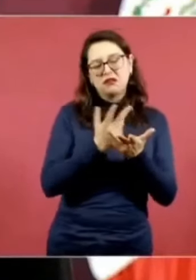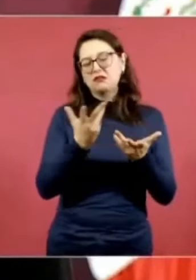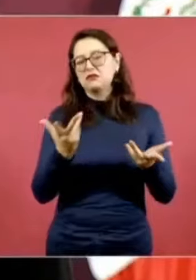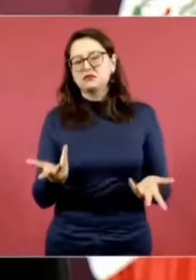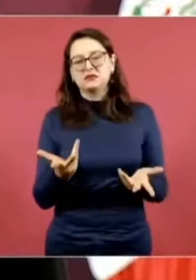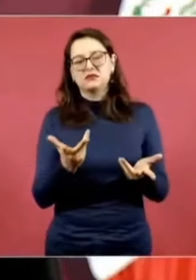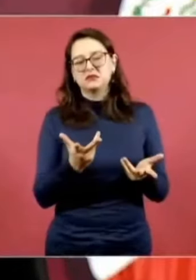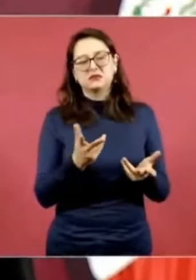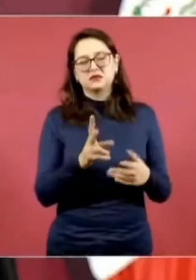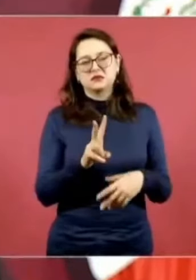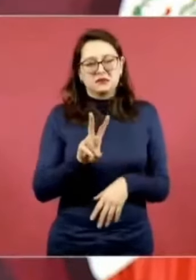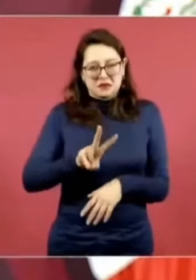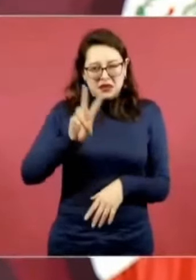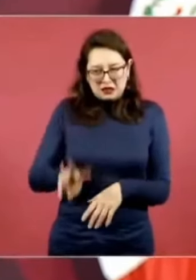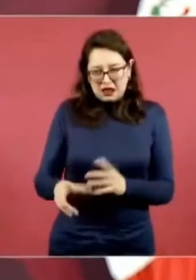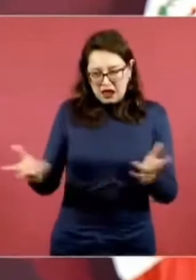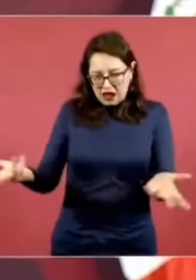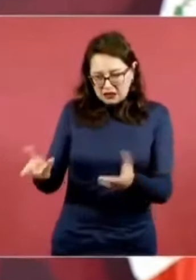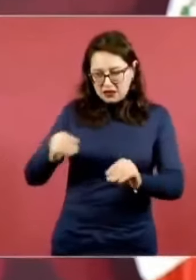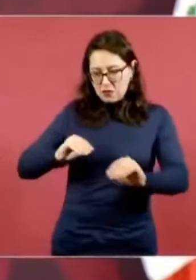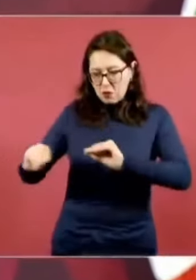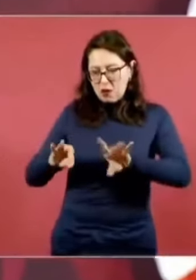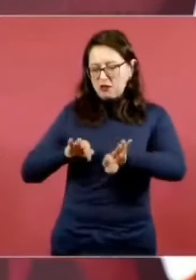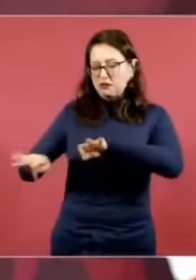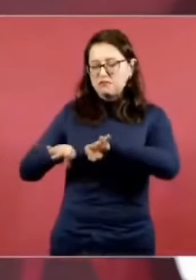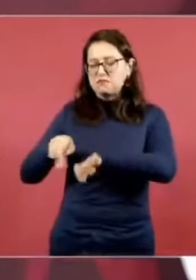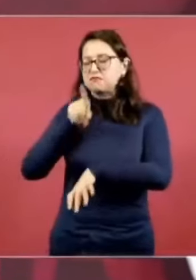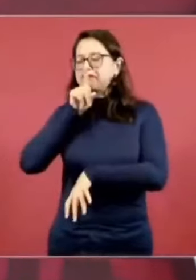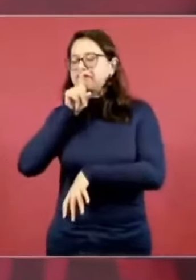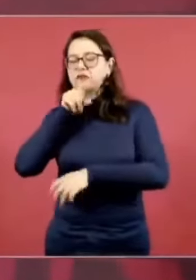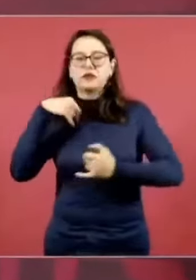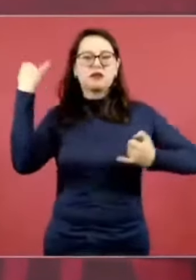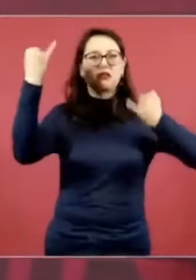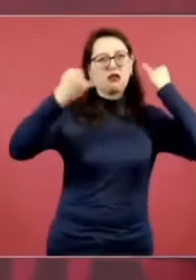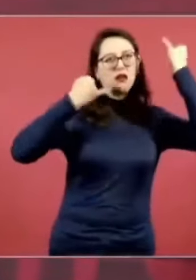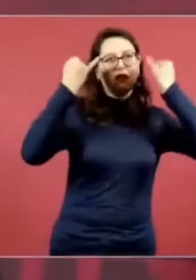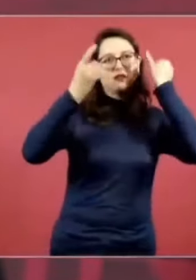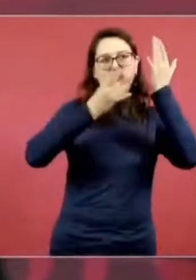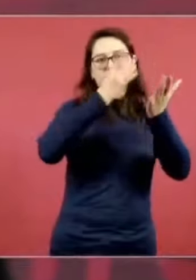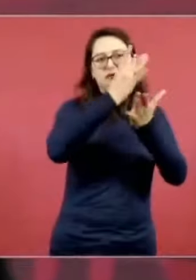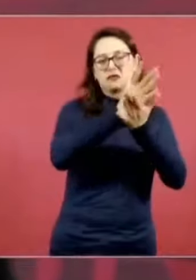no a impulsar la producción y a crear empleos.